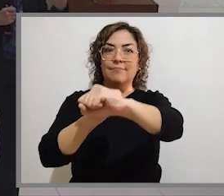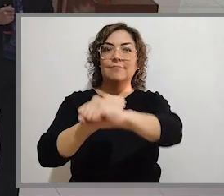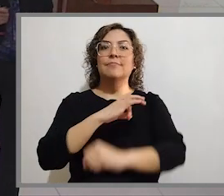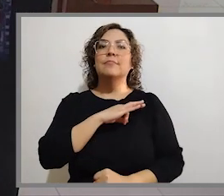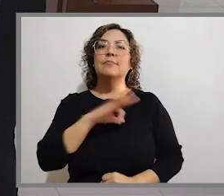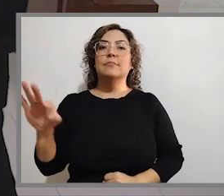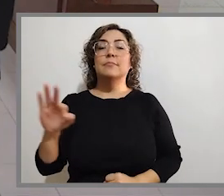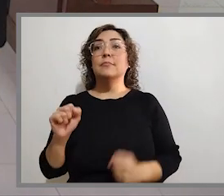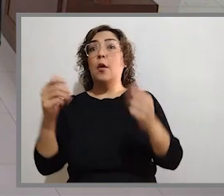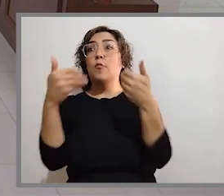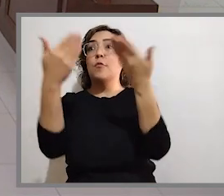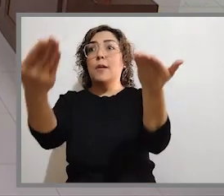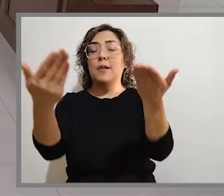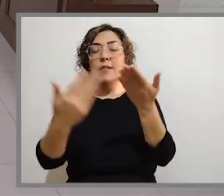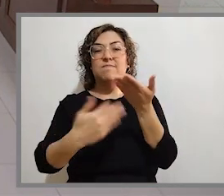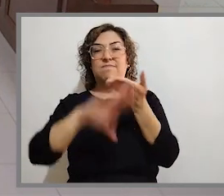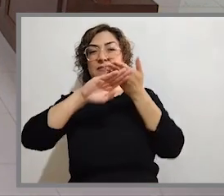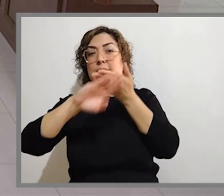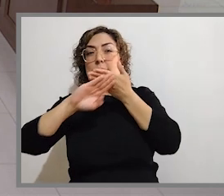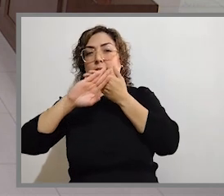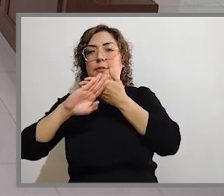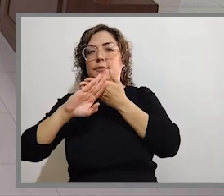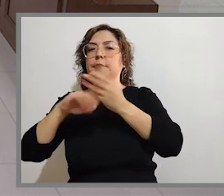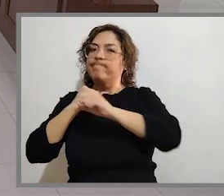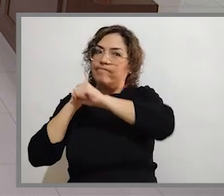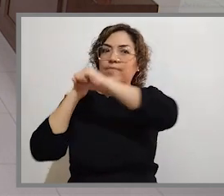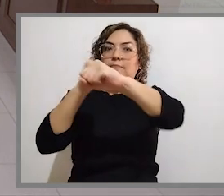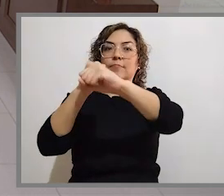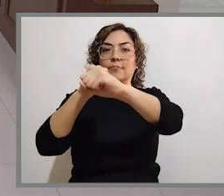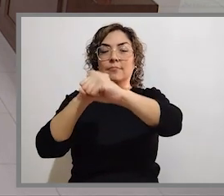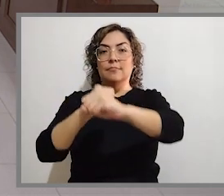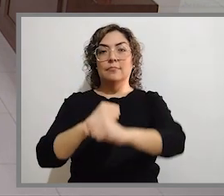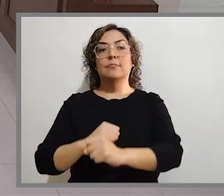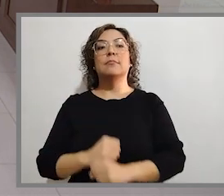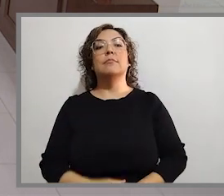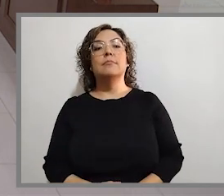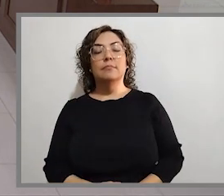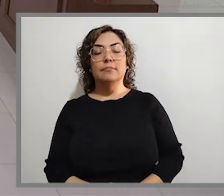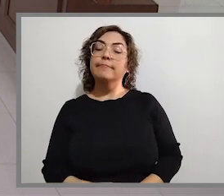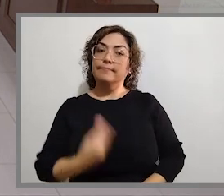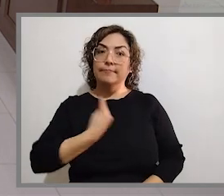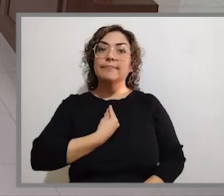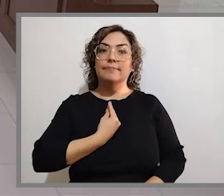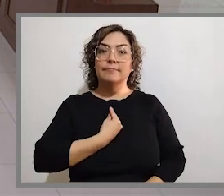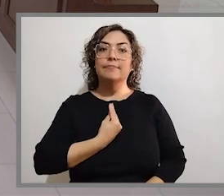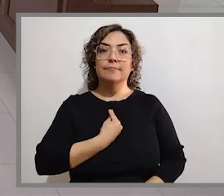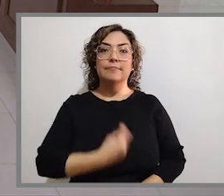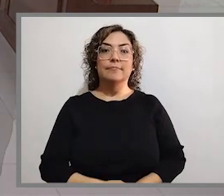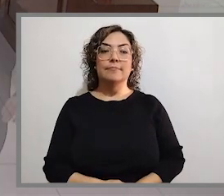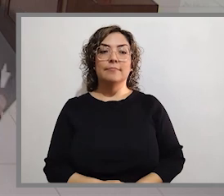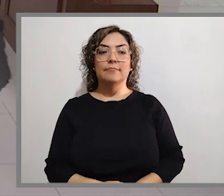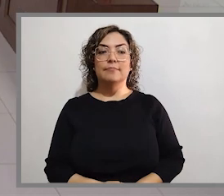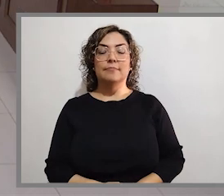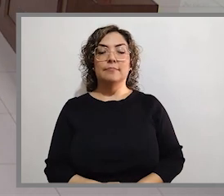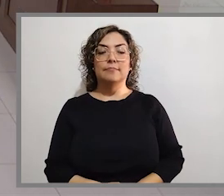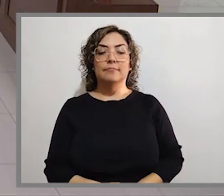hostil que probablemente encuentren no les afecte de más, ¿no? Digo, no hay manera de que no les afecte, pero que no sea de